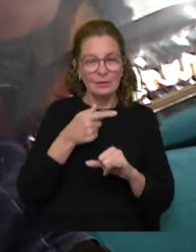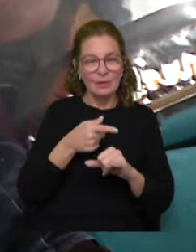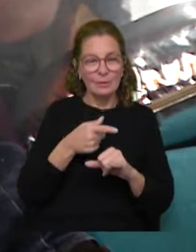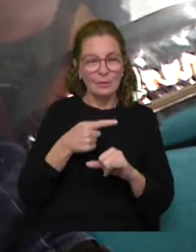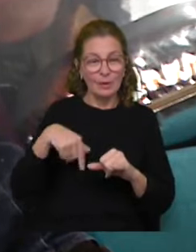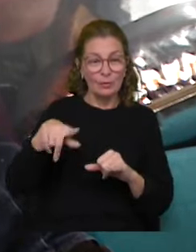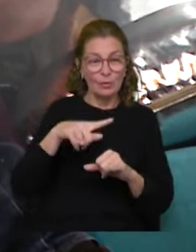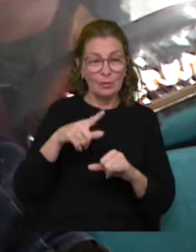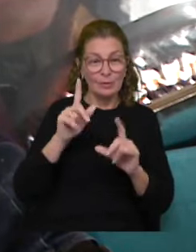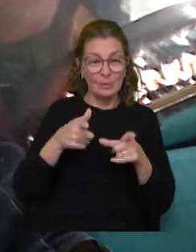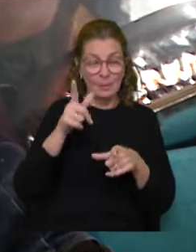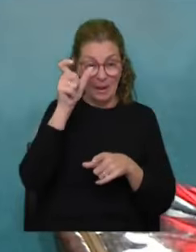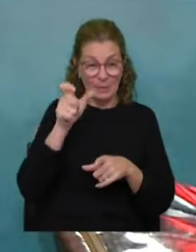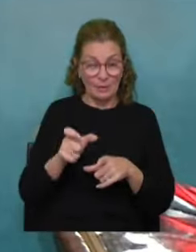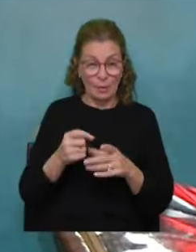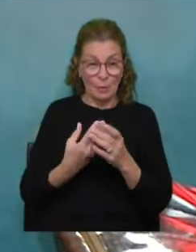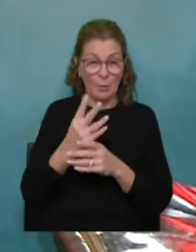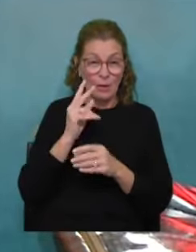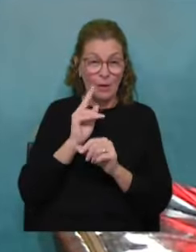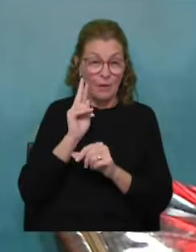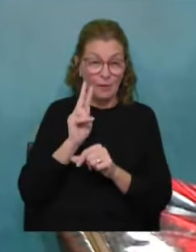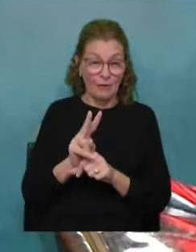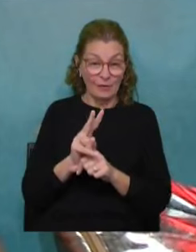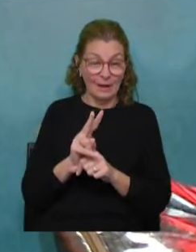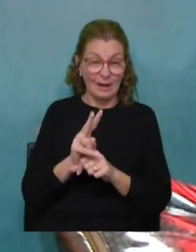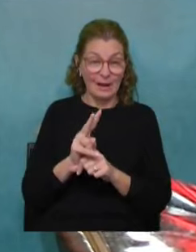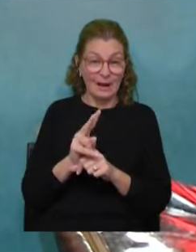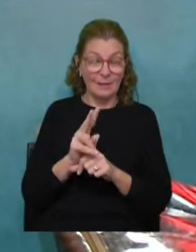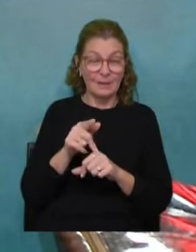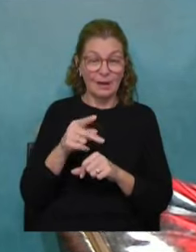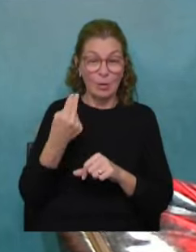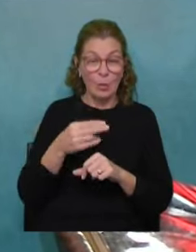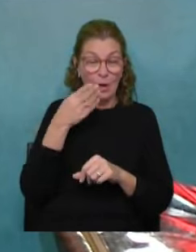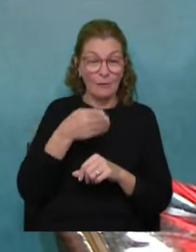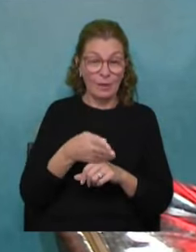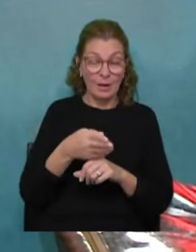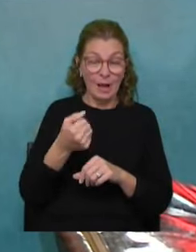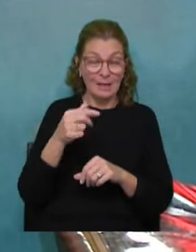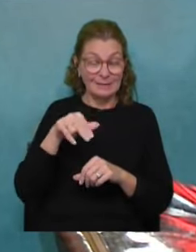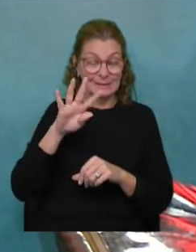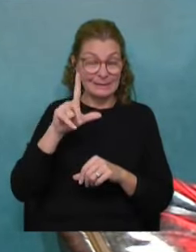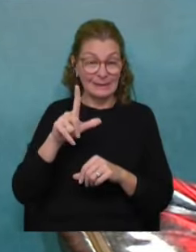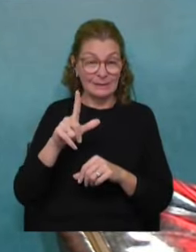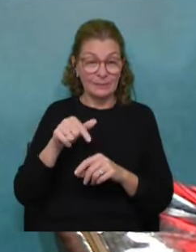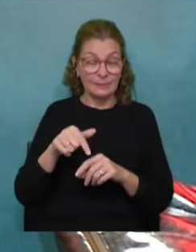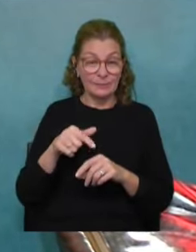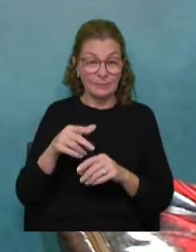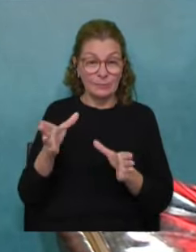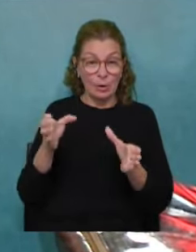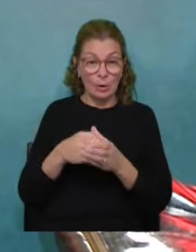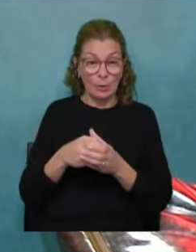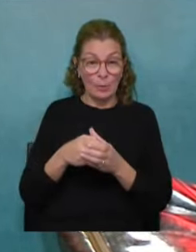para nosotros como para la gente, que nunca fui a ver a la Vela a la Antena Arena. Gente que nunca fue a la Antena Arena, claro, incluidos miembros de nuestra